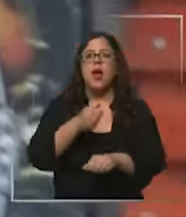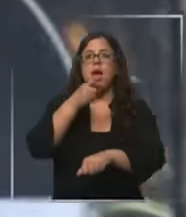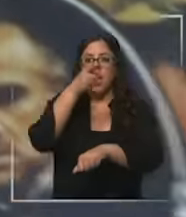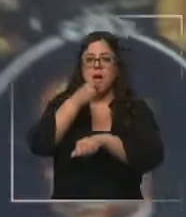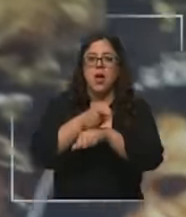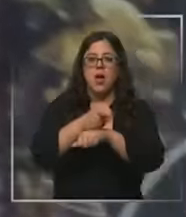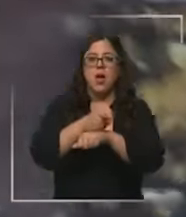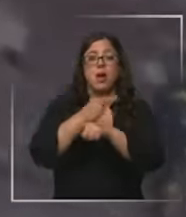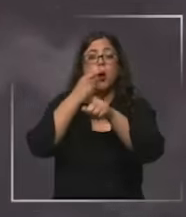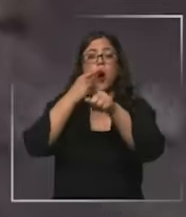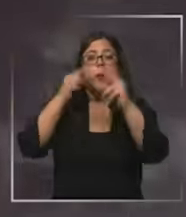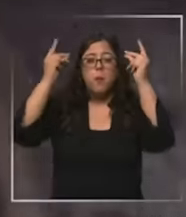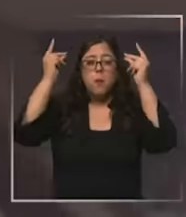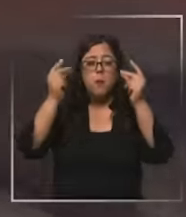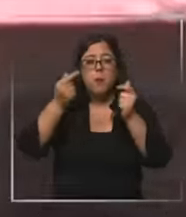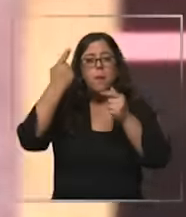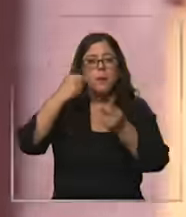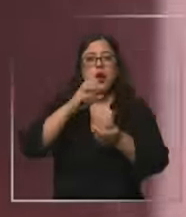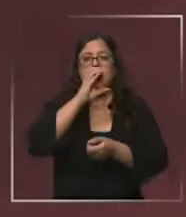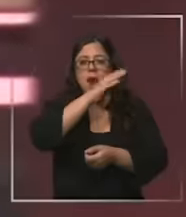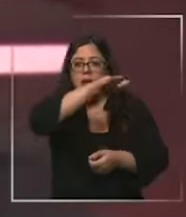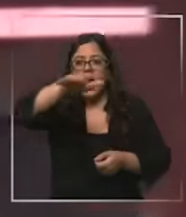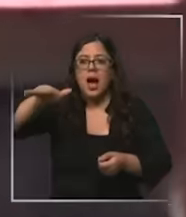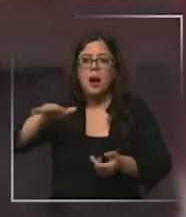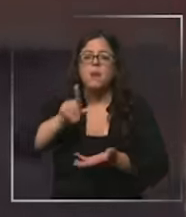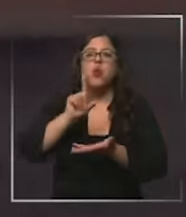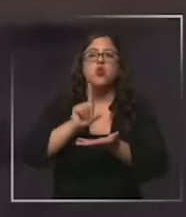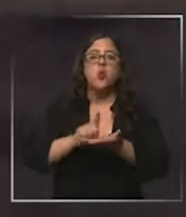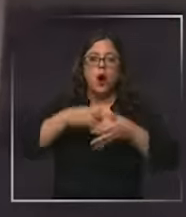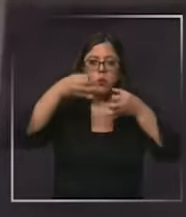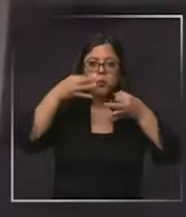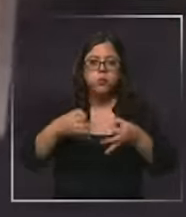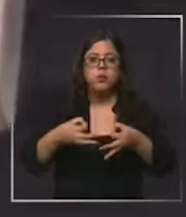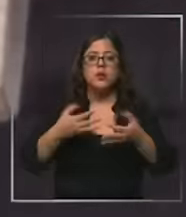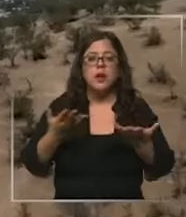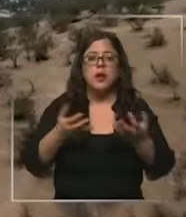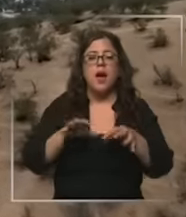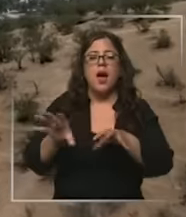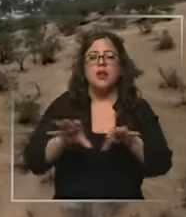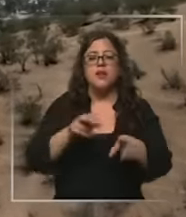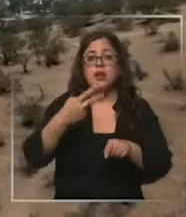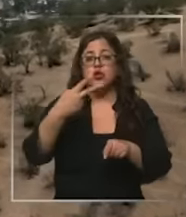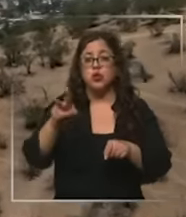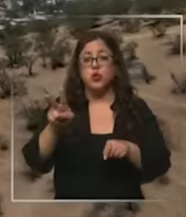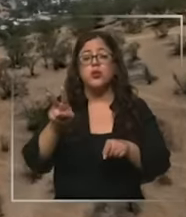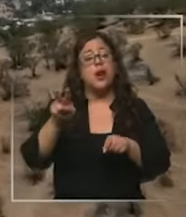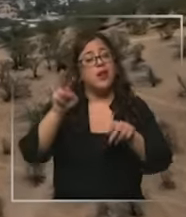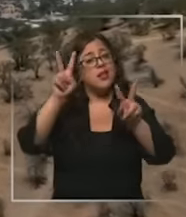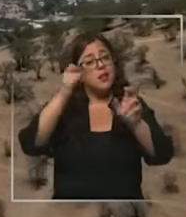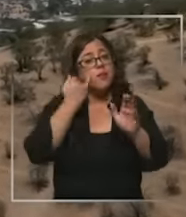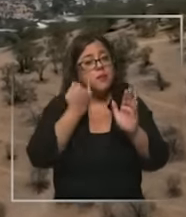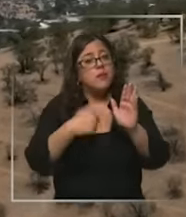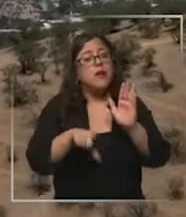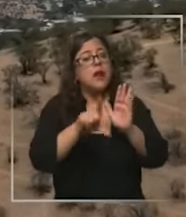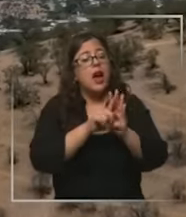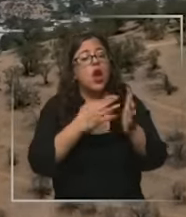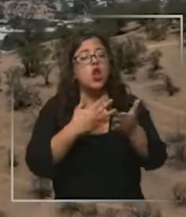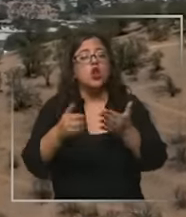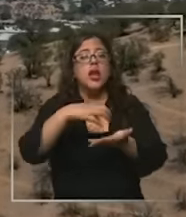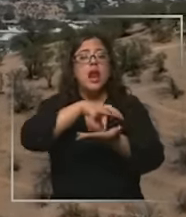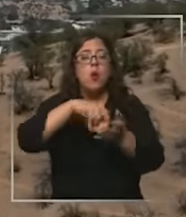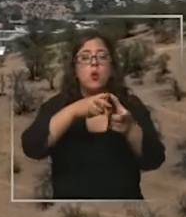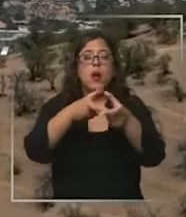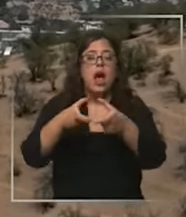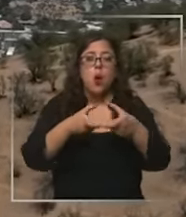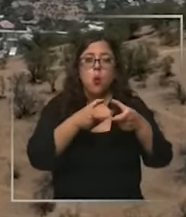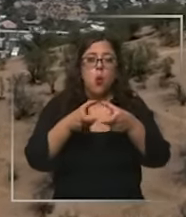pero asentado en una zona rural. Territorio propicio para el desarrollo de sus actividades ilícitas en la pequeña comuna de